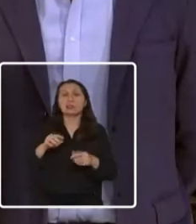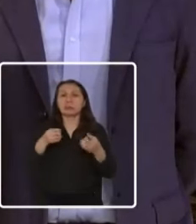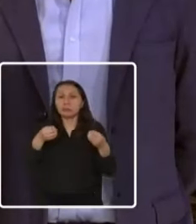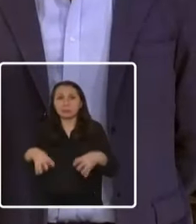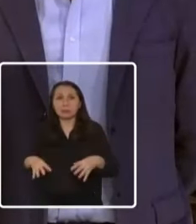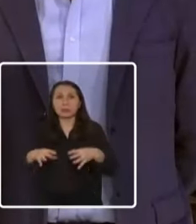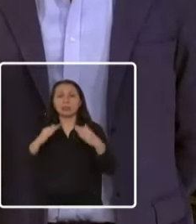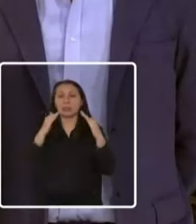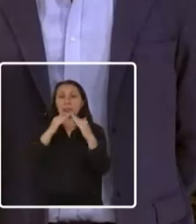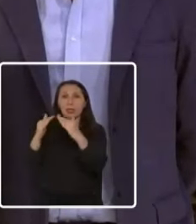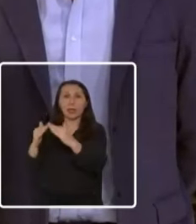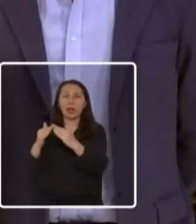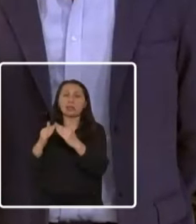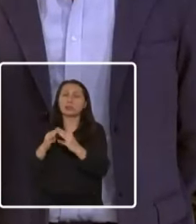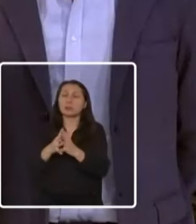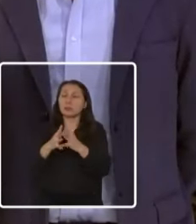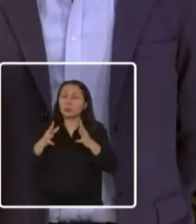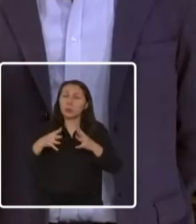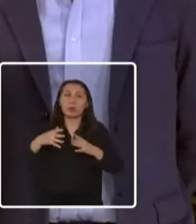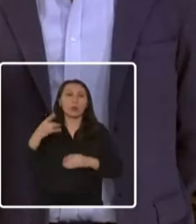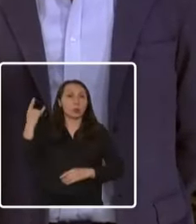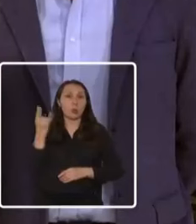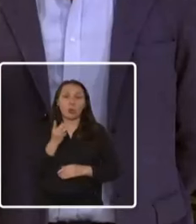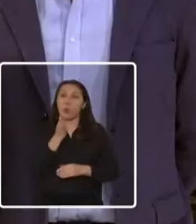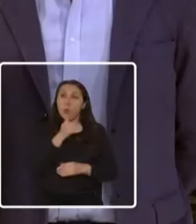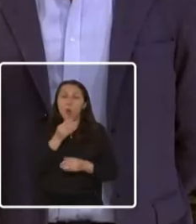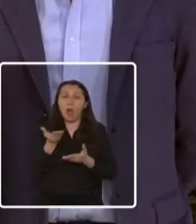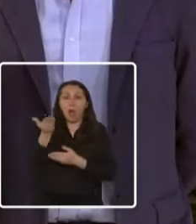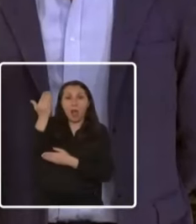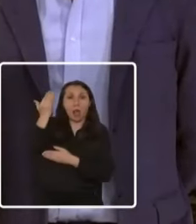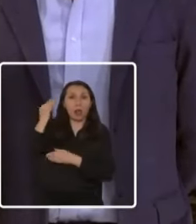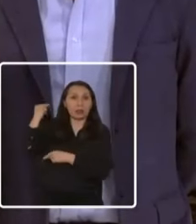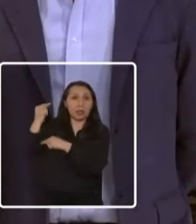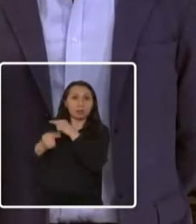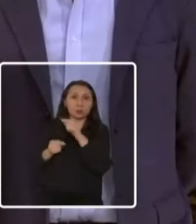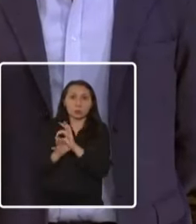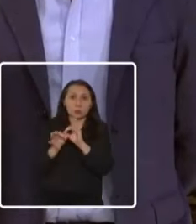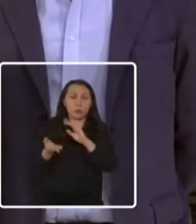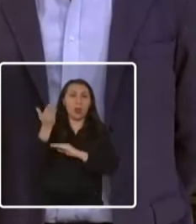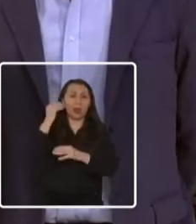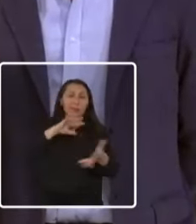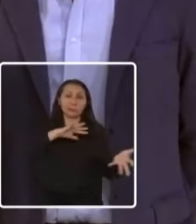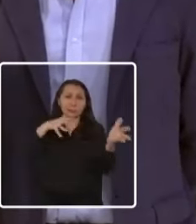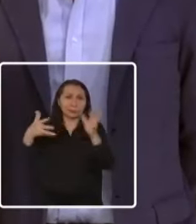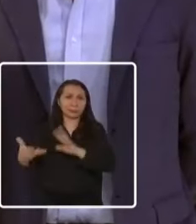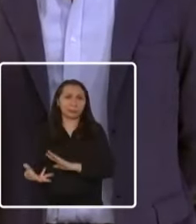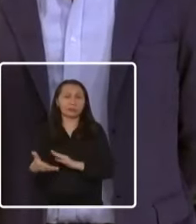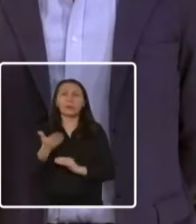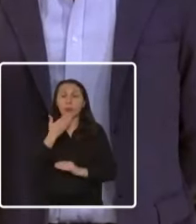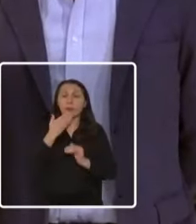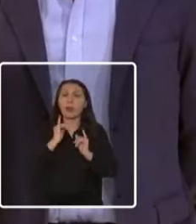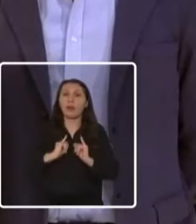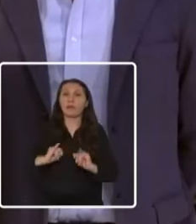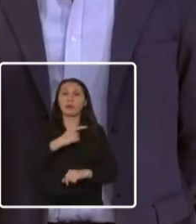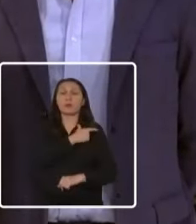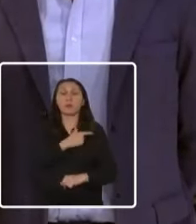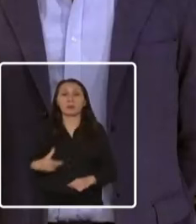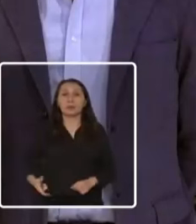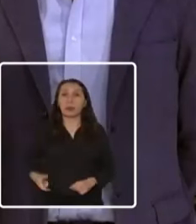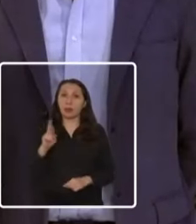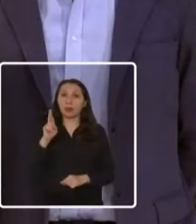damnificados por este nivel de emergencia que no tiene precedente en nuestro país. Tal también como le ha informado el presidente de